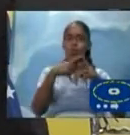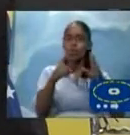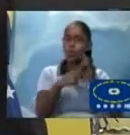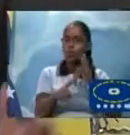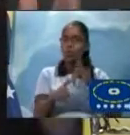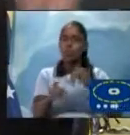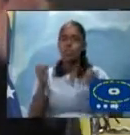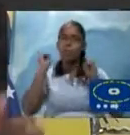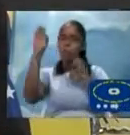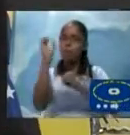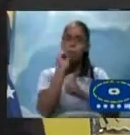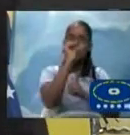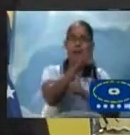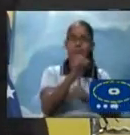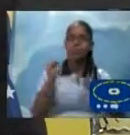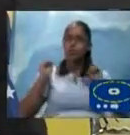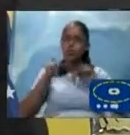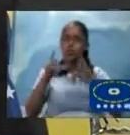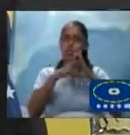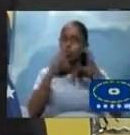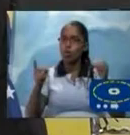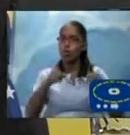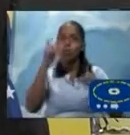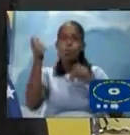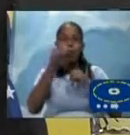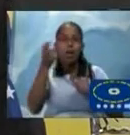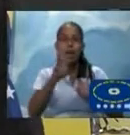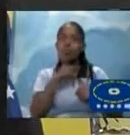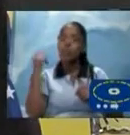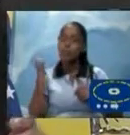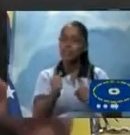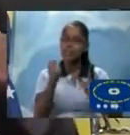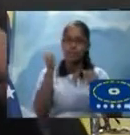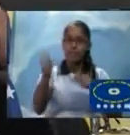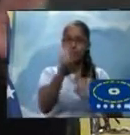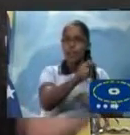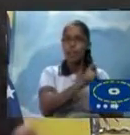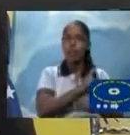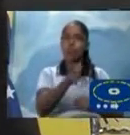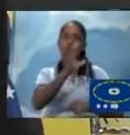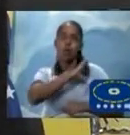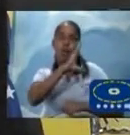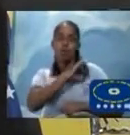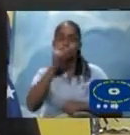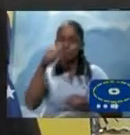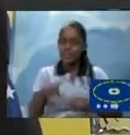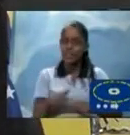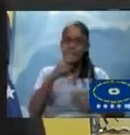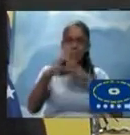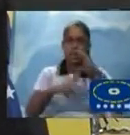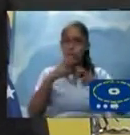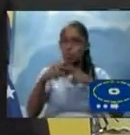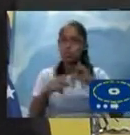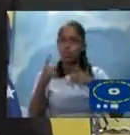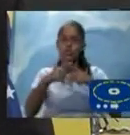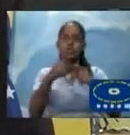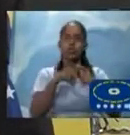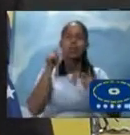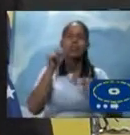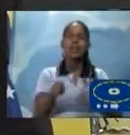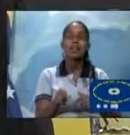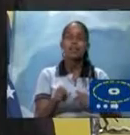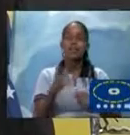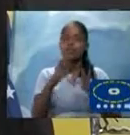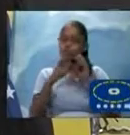Siria, bombardeándose ellos mismos, los países árabes, la Liga Árabe, bueno, revolución aquí, revolución allá,